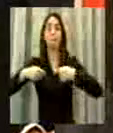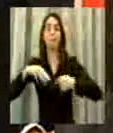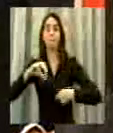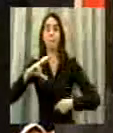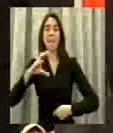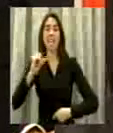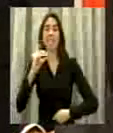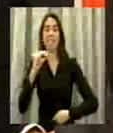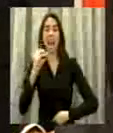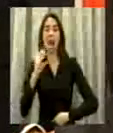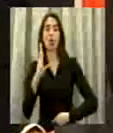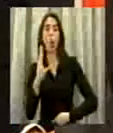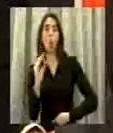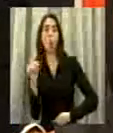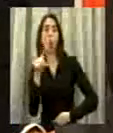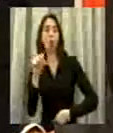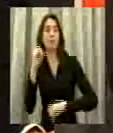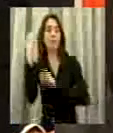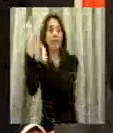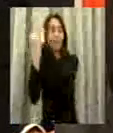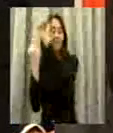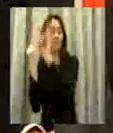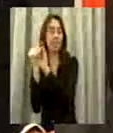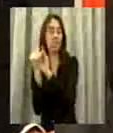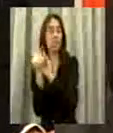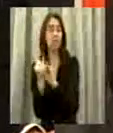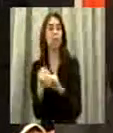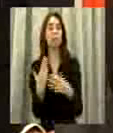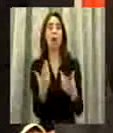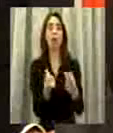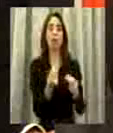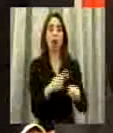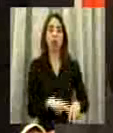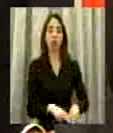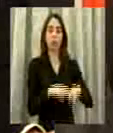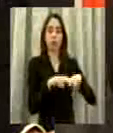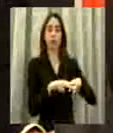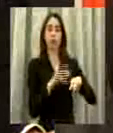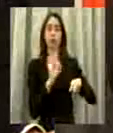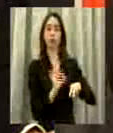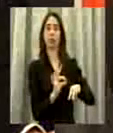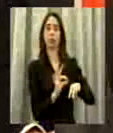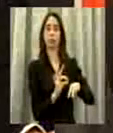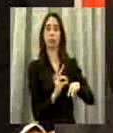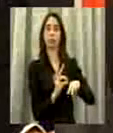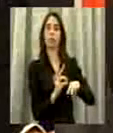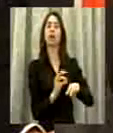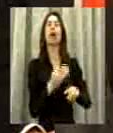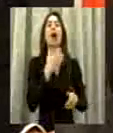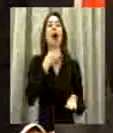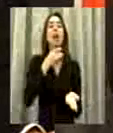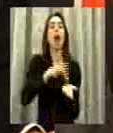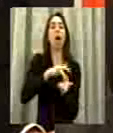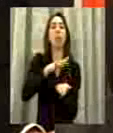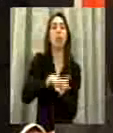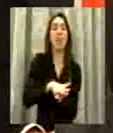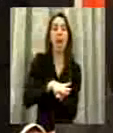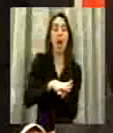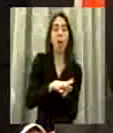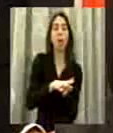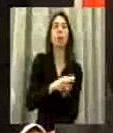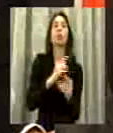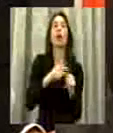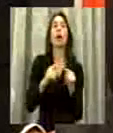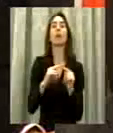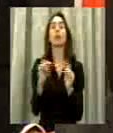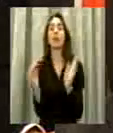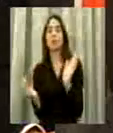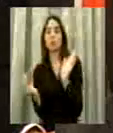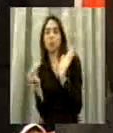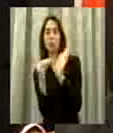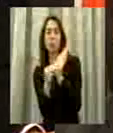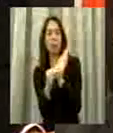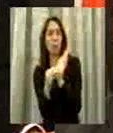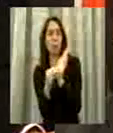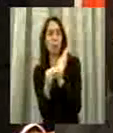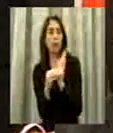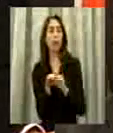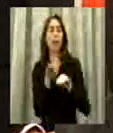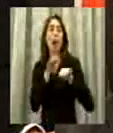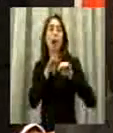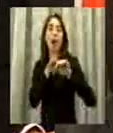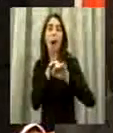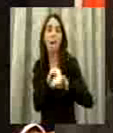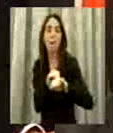que nos permiten darle liquidez a nuestra deuda y ponerle un benchmark. De esta manera,